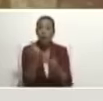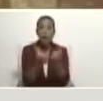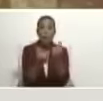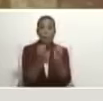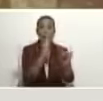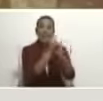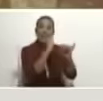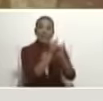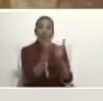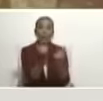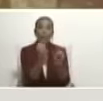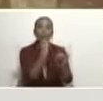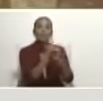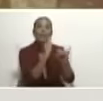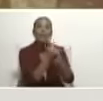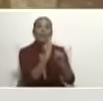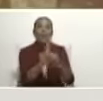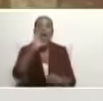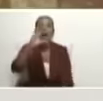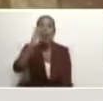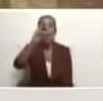digital promete.